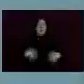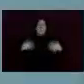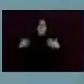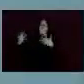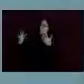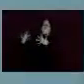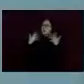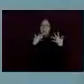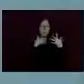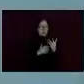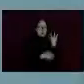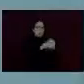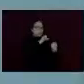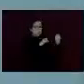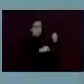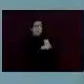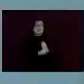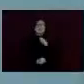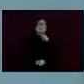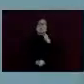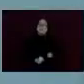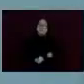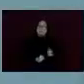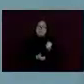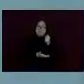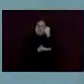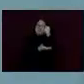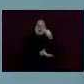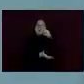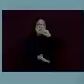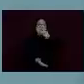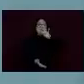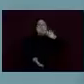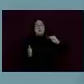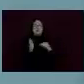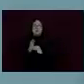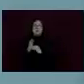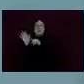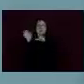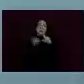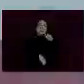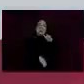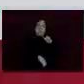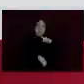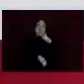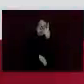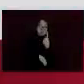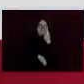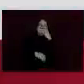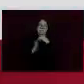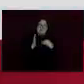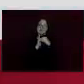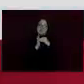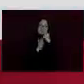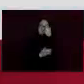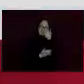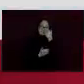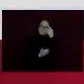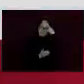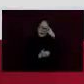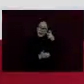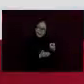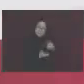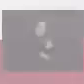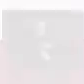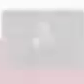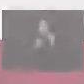estos 4 años, hemos dedicado 24.731 millones de pesos a este